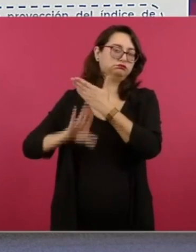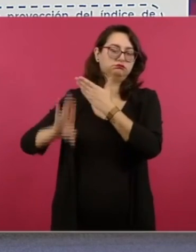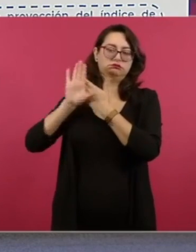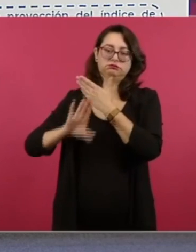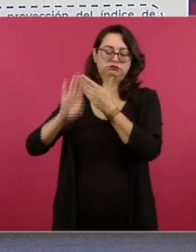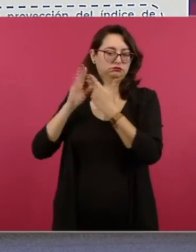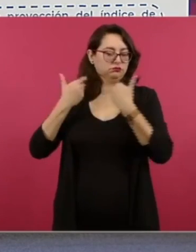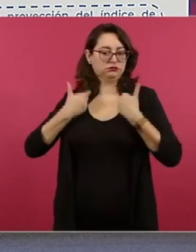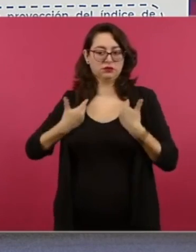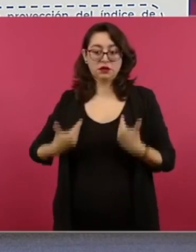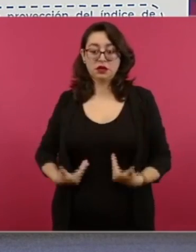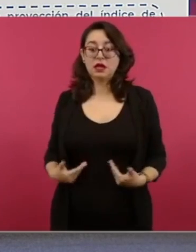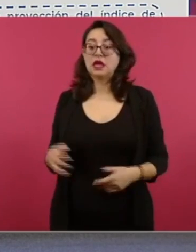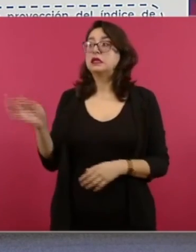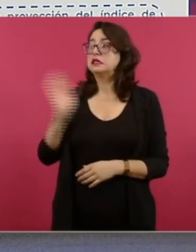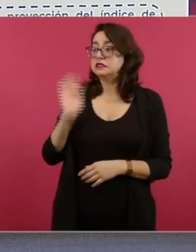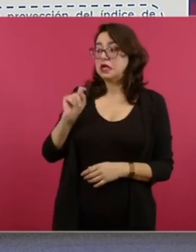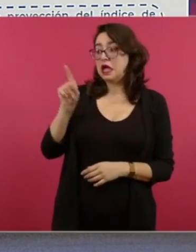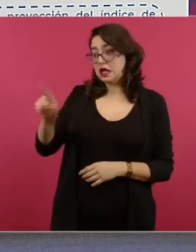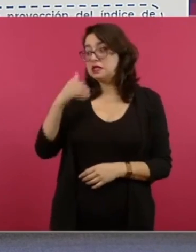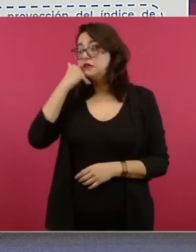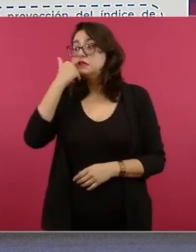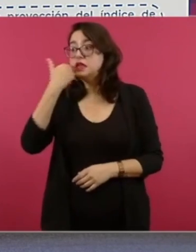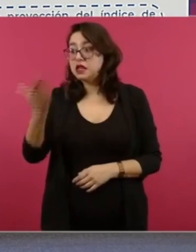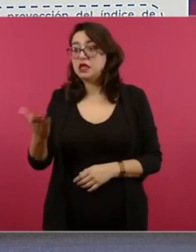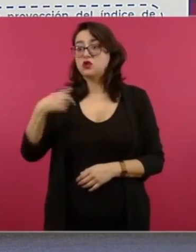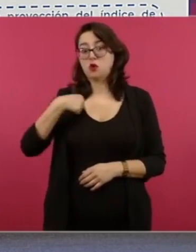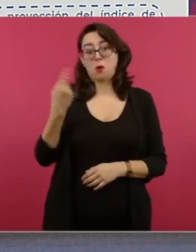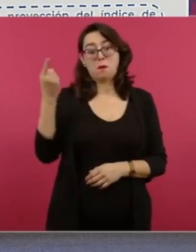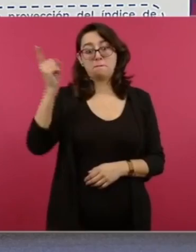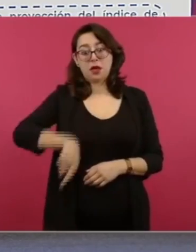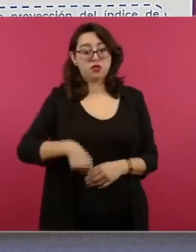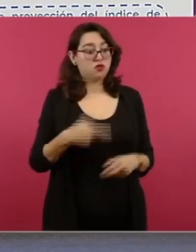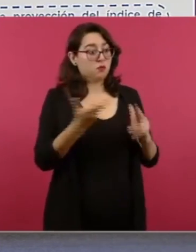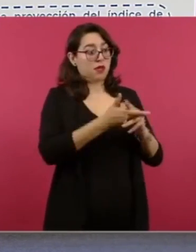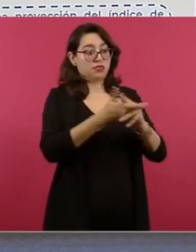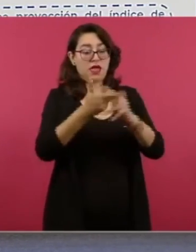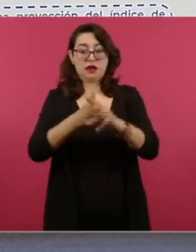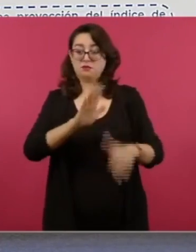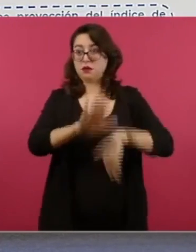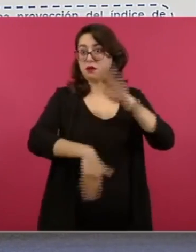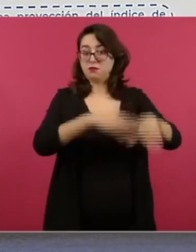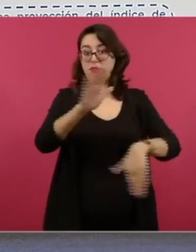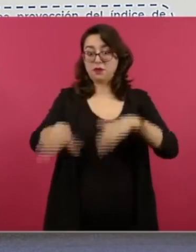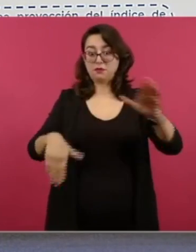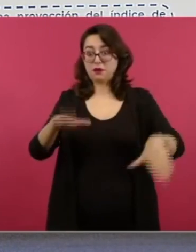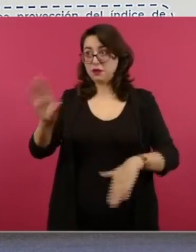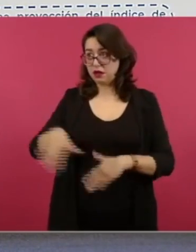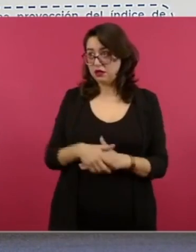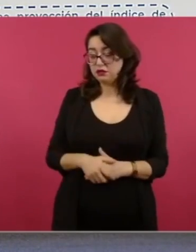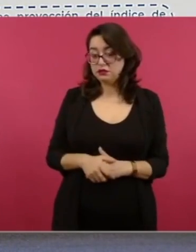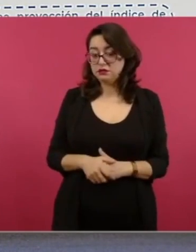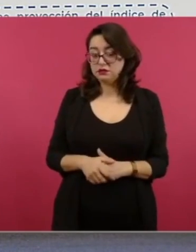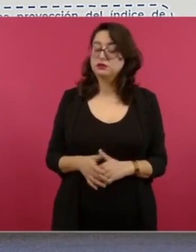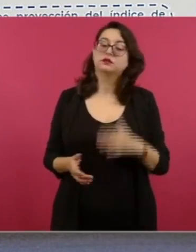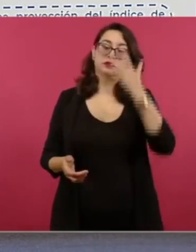una persona que aspira a ser presidente de México, no voy a hablar de